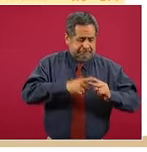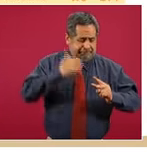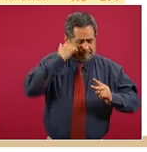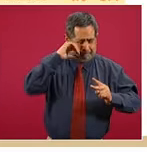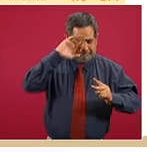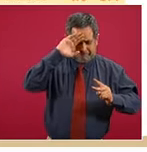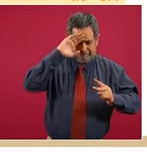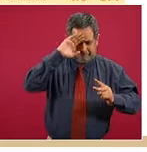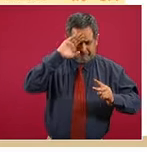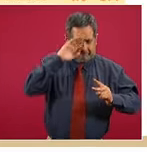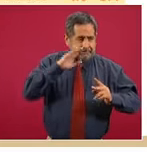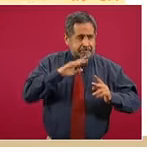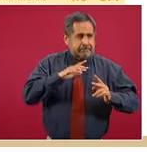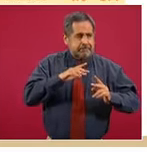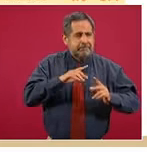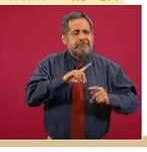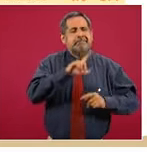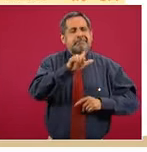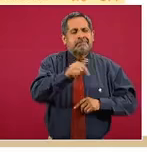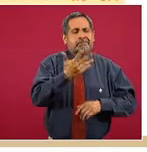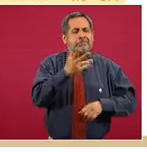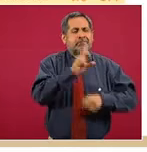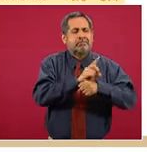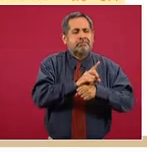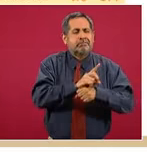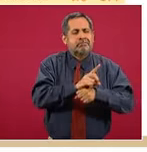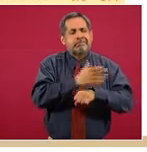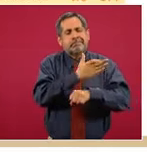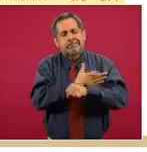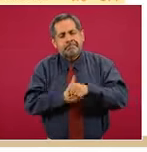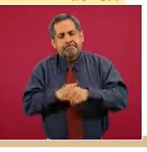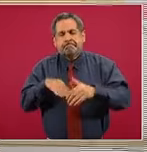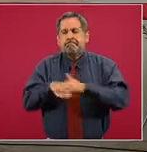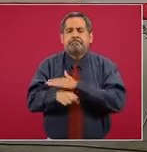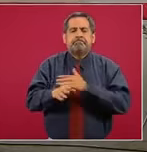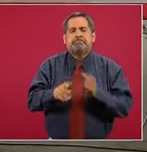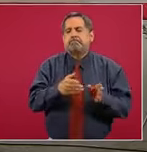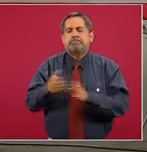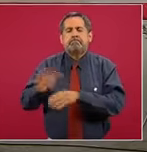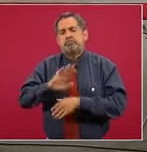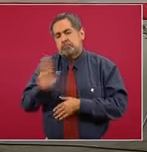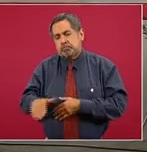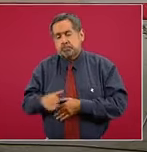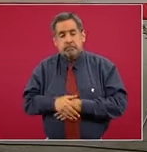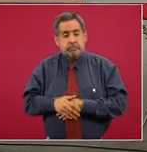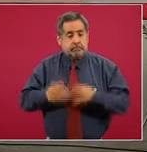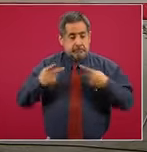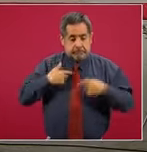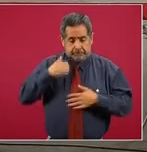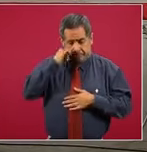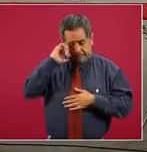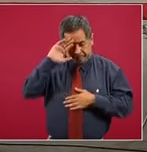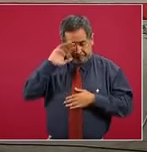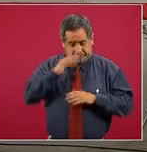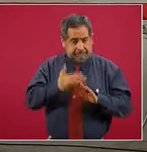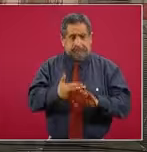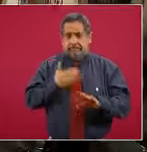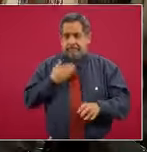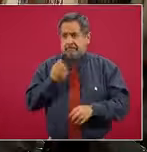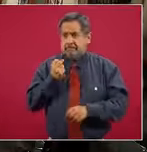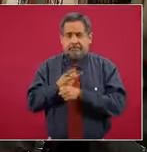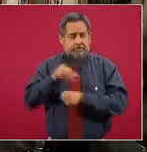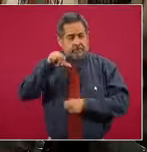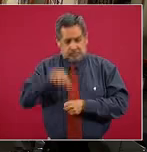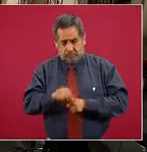hasta que buscaron atención, En cambio, los que no fallecieron tienen un promedio considerablemente menor, de